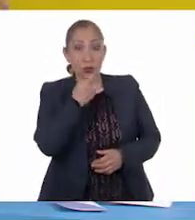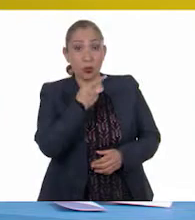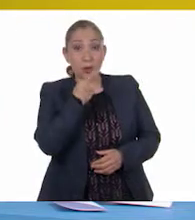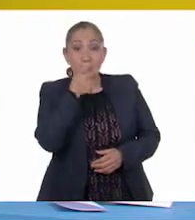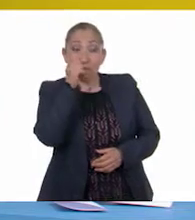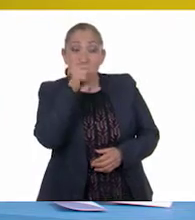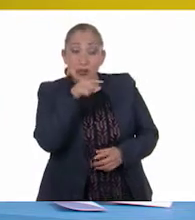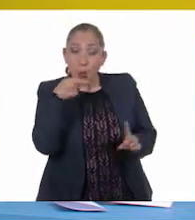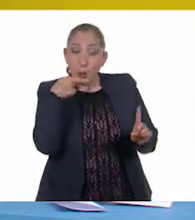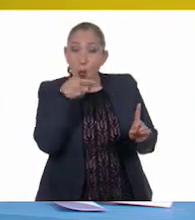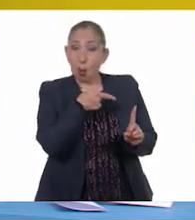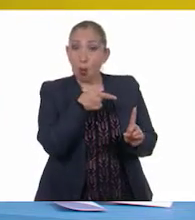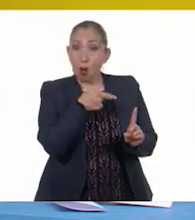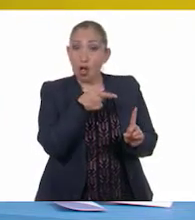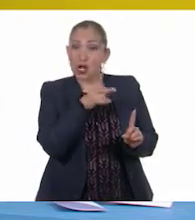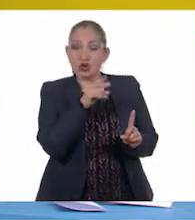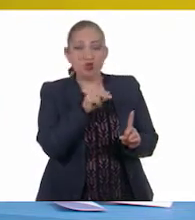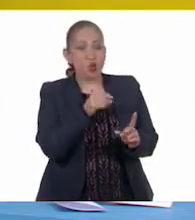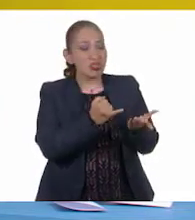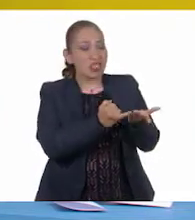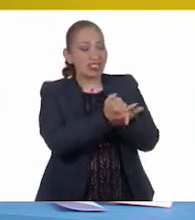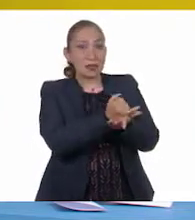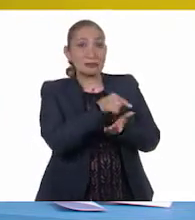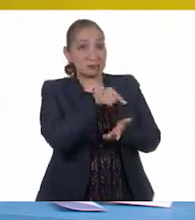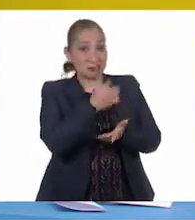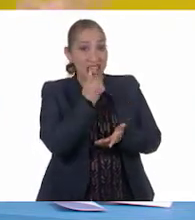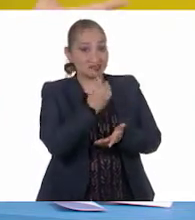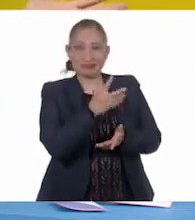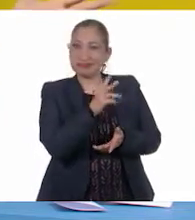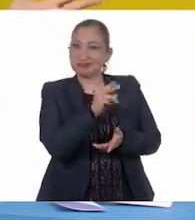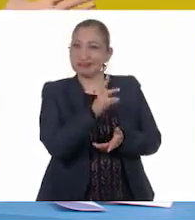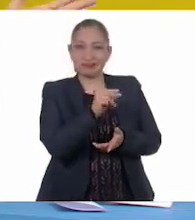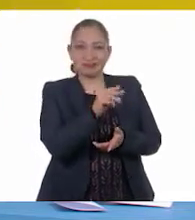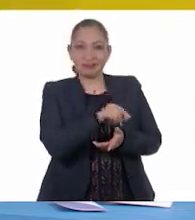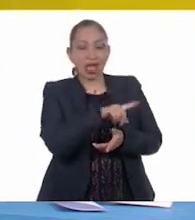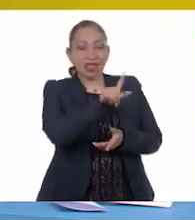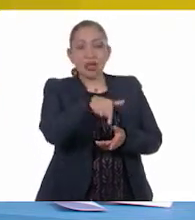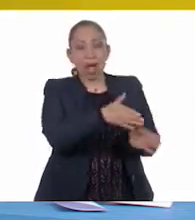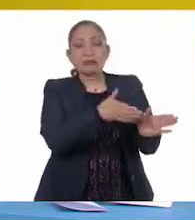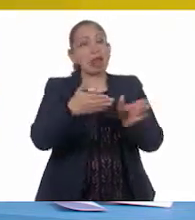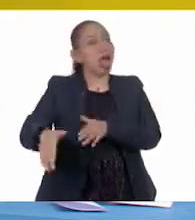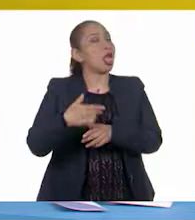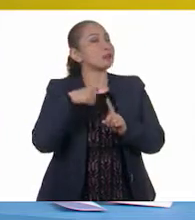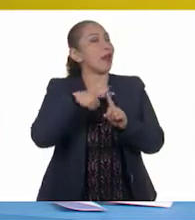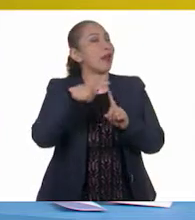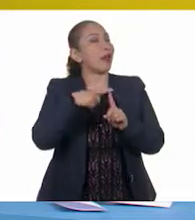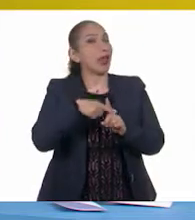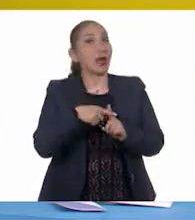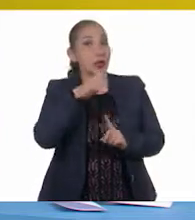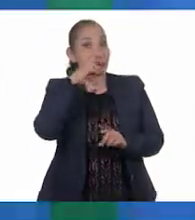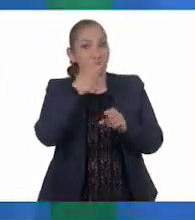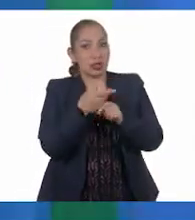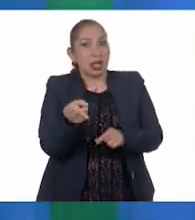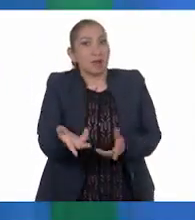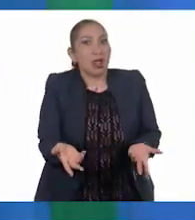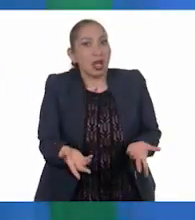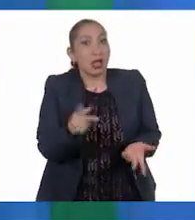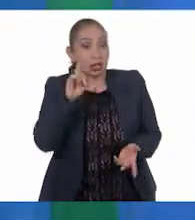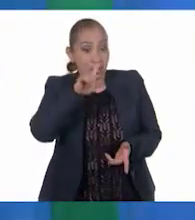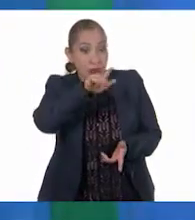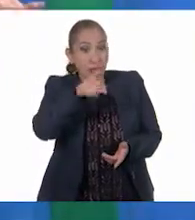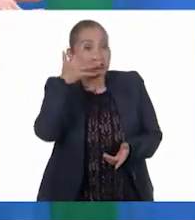refiero con inadecuadas decisiones. Deja para después sus responsabilidades y seguramente tendrá